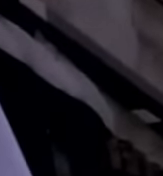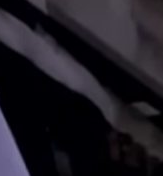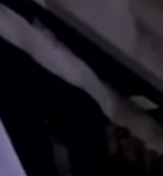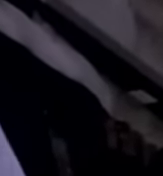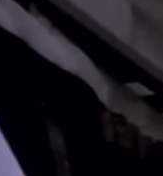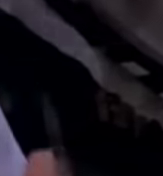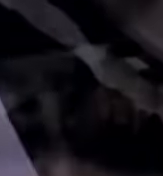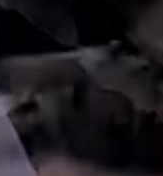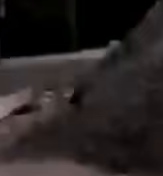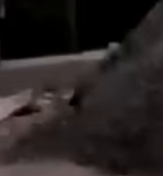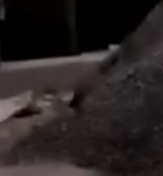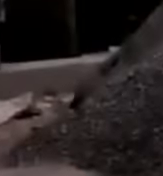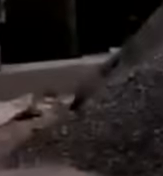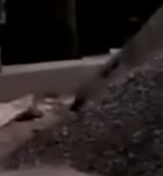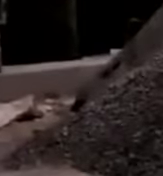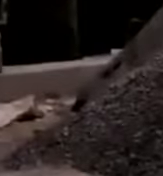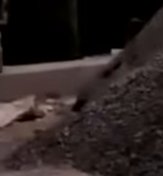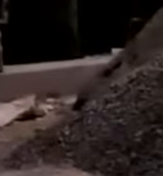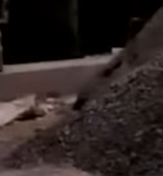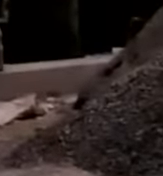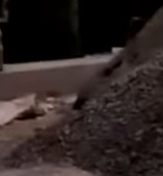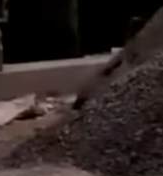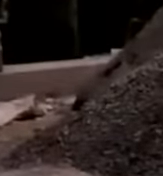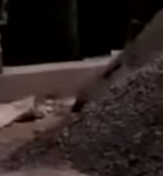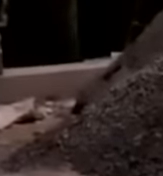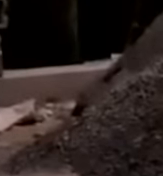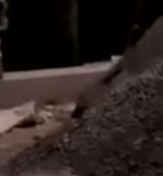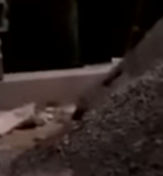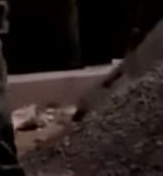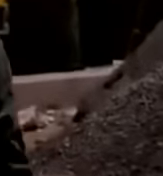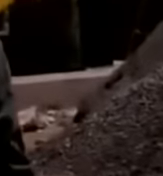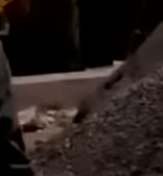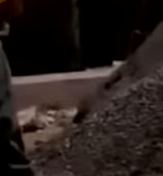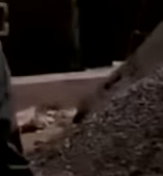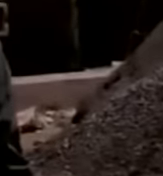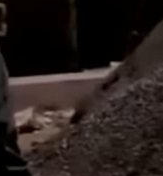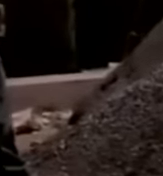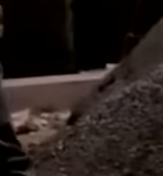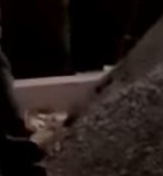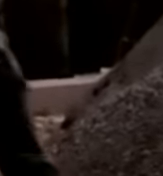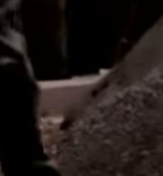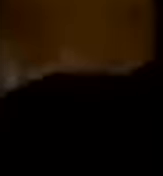que en este momento estamos viviendo ese proceso. ¿Qué es el socialismo?